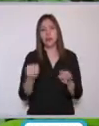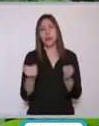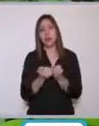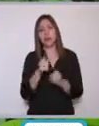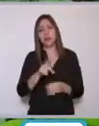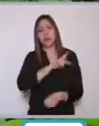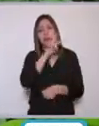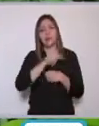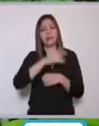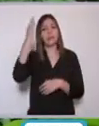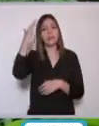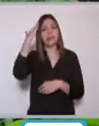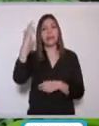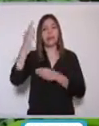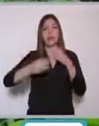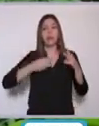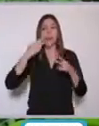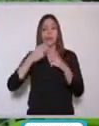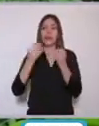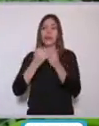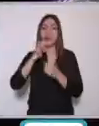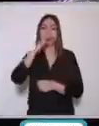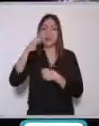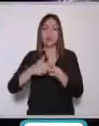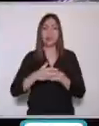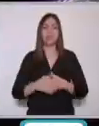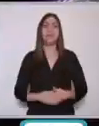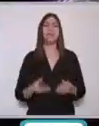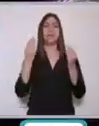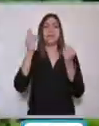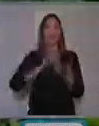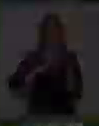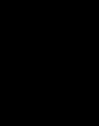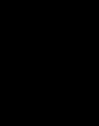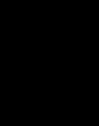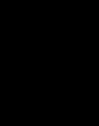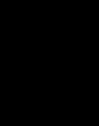país que es líder a nivel mundial y líder en Europa. Totalmente. Muchísimas gracias, José Gracias, Luis, Liliana, por gracias, toda Enrique. la...